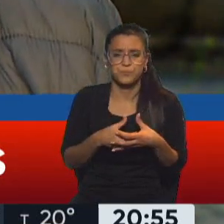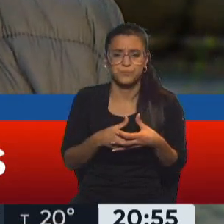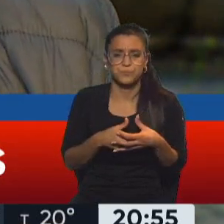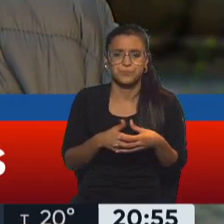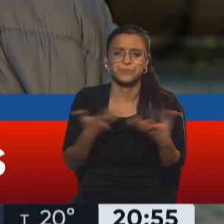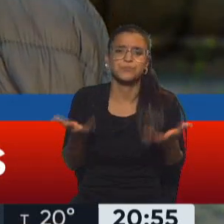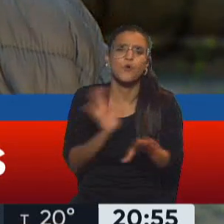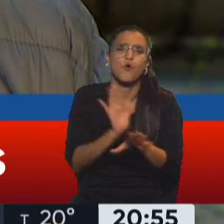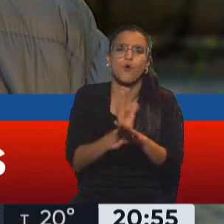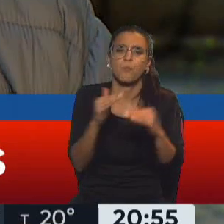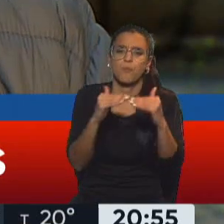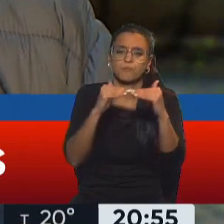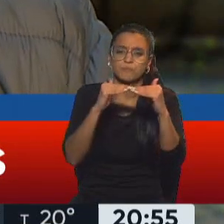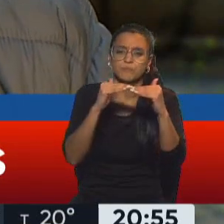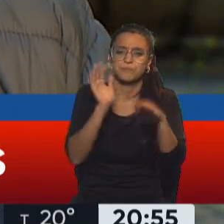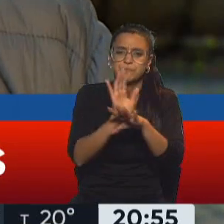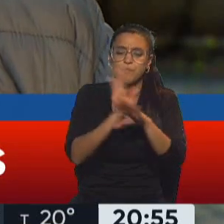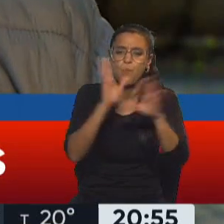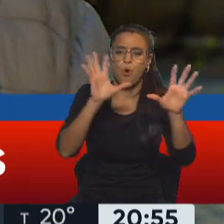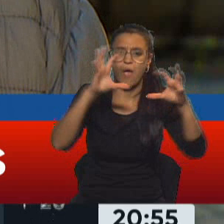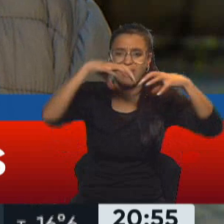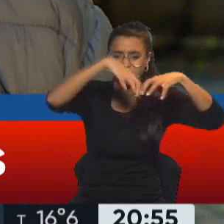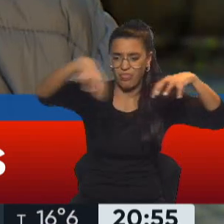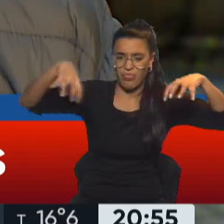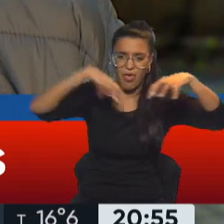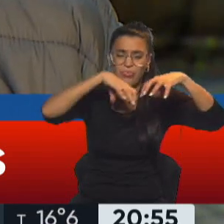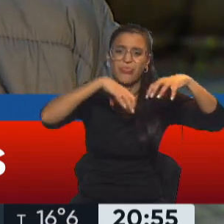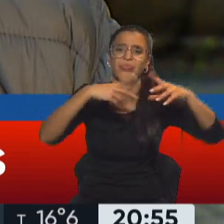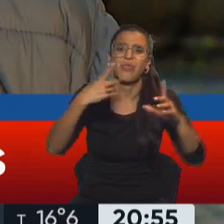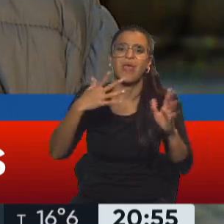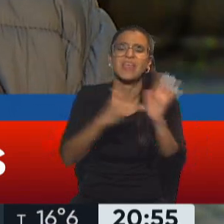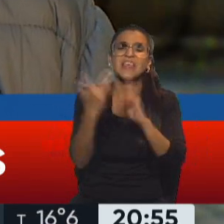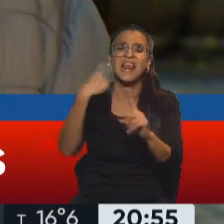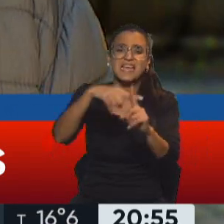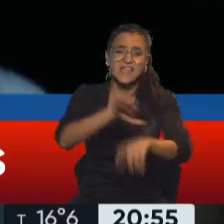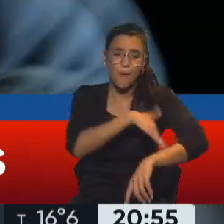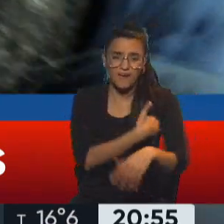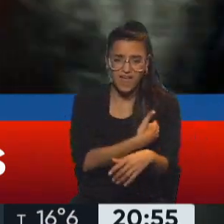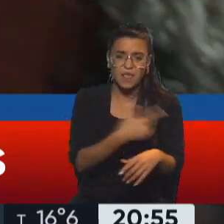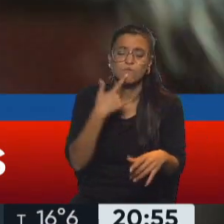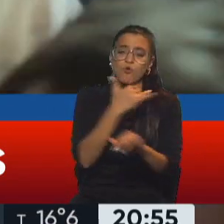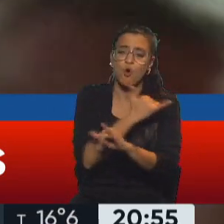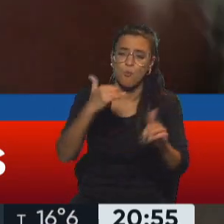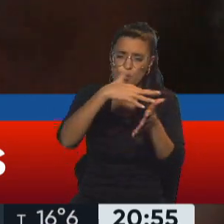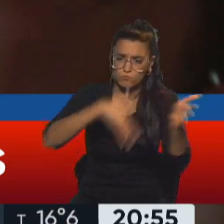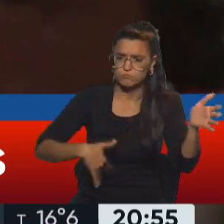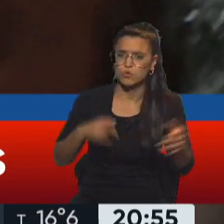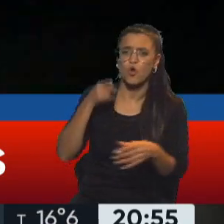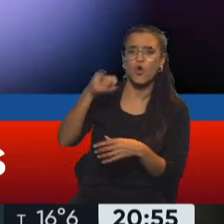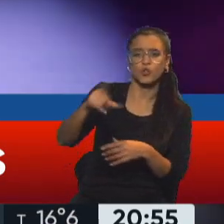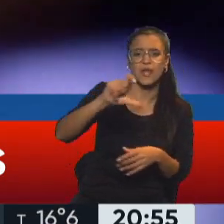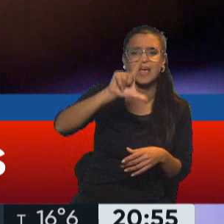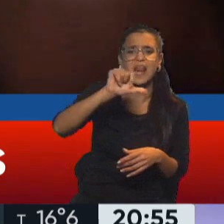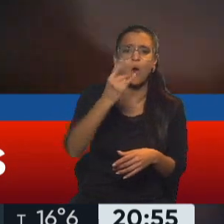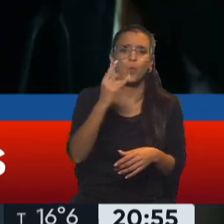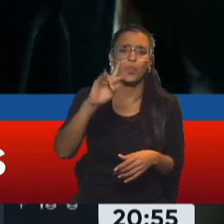como una superestructura de entidades, de iglesias evangélicas, que sacó un comunicado muy ofensivo contra Claudia